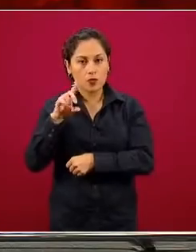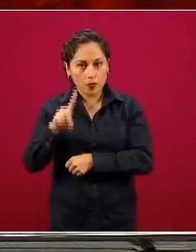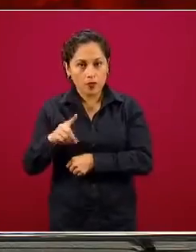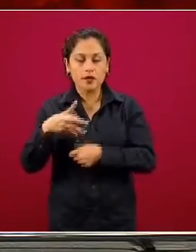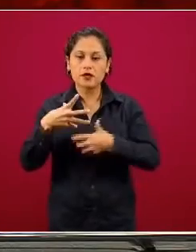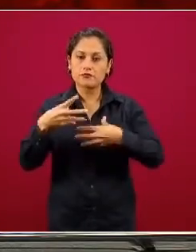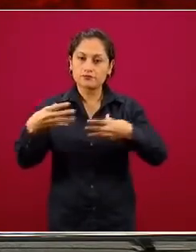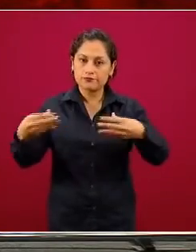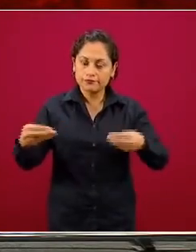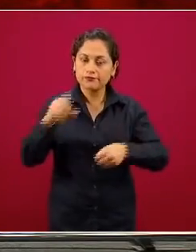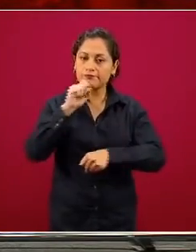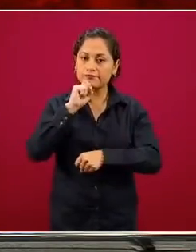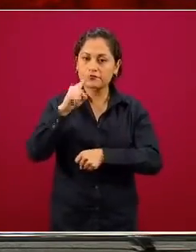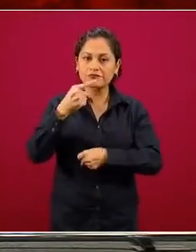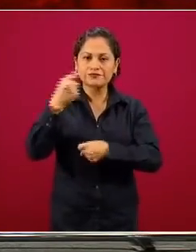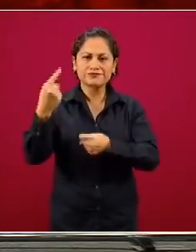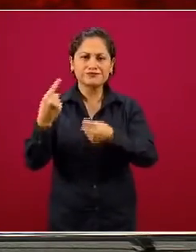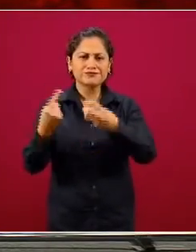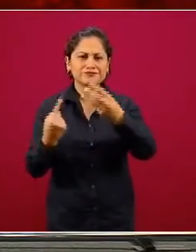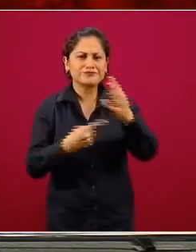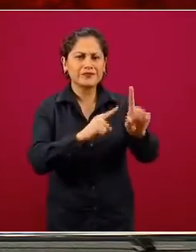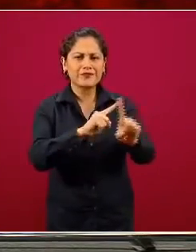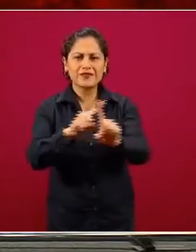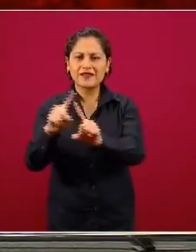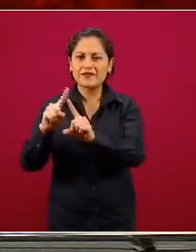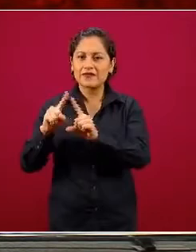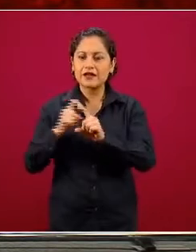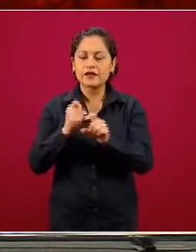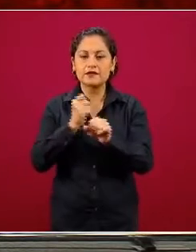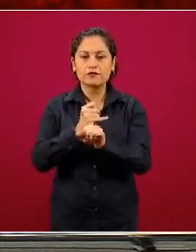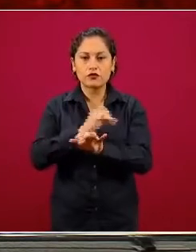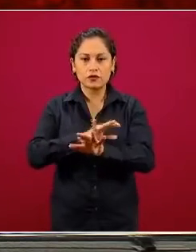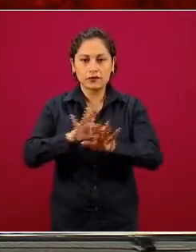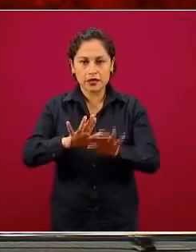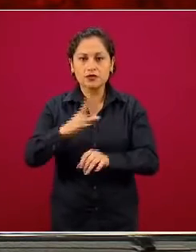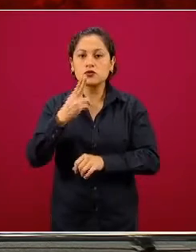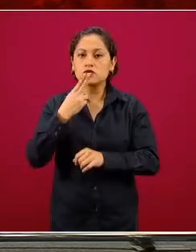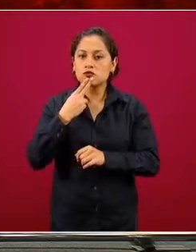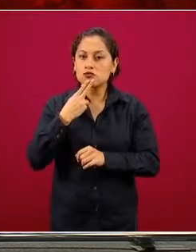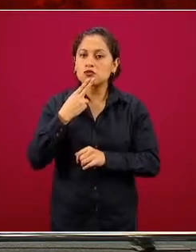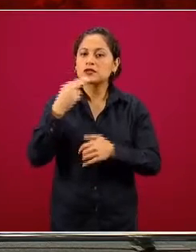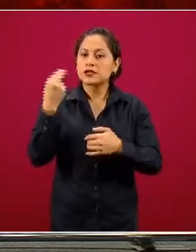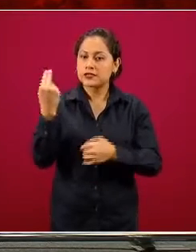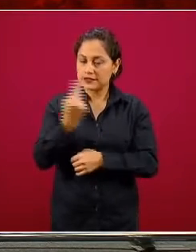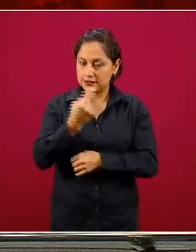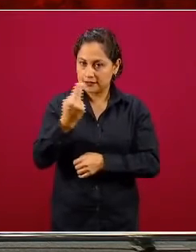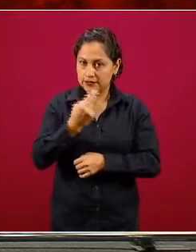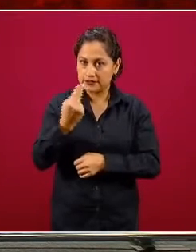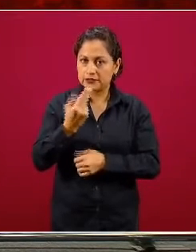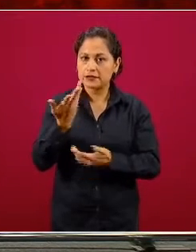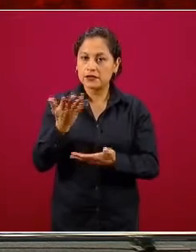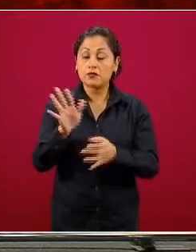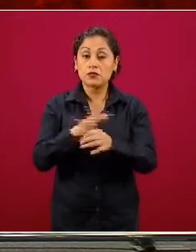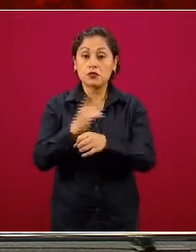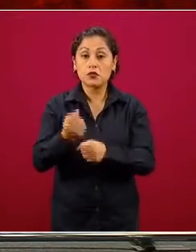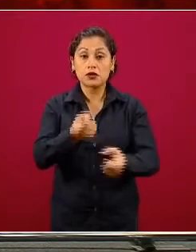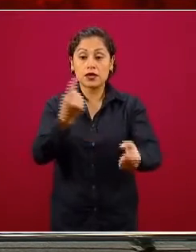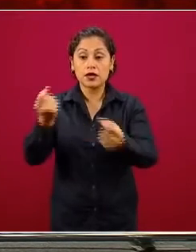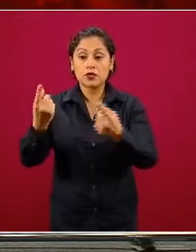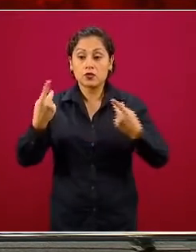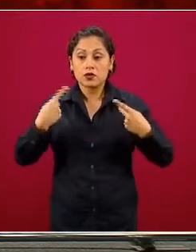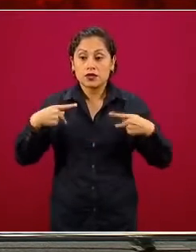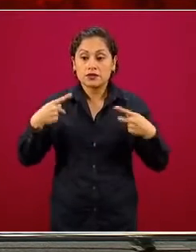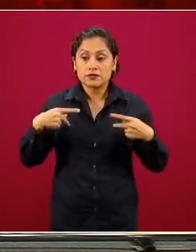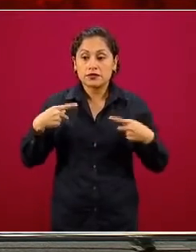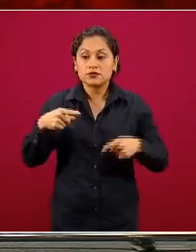la dictaminación y varios aspectos técnicos que consideramos útiles, habida cuenta que existen algunas inquietudes en